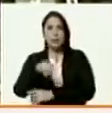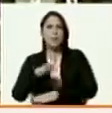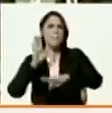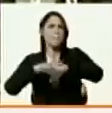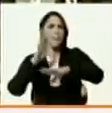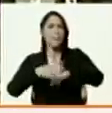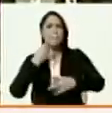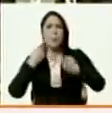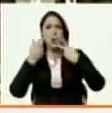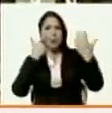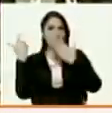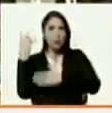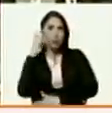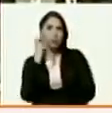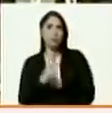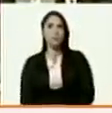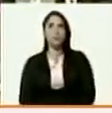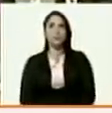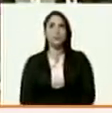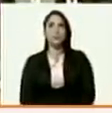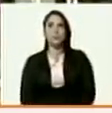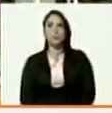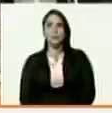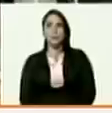político. Escuchemos.